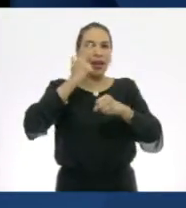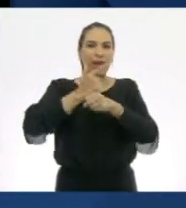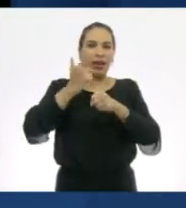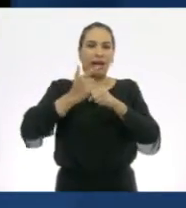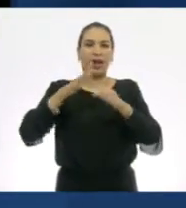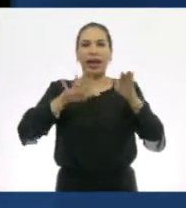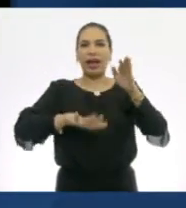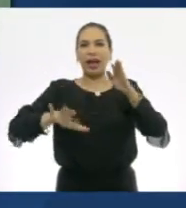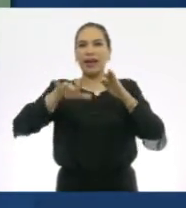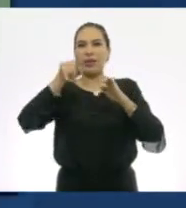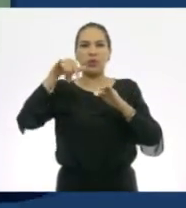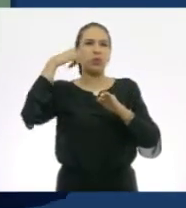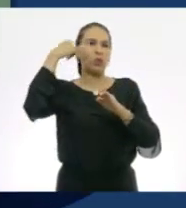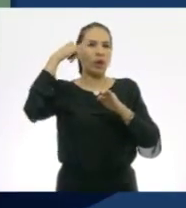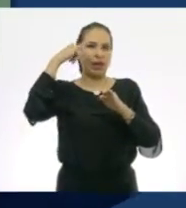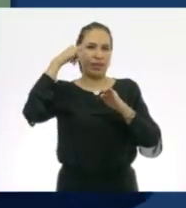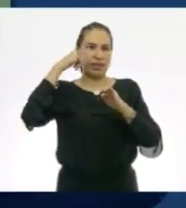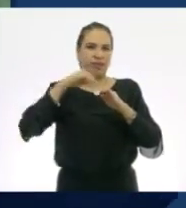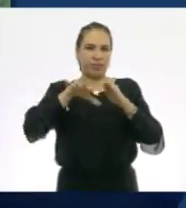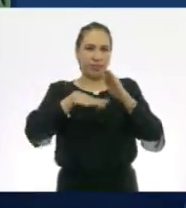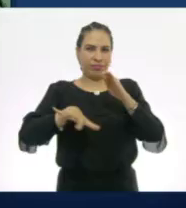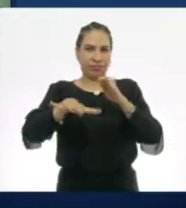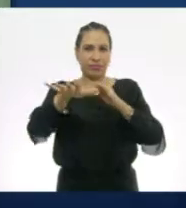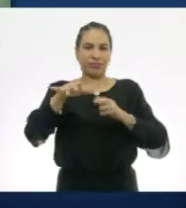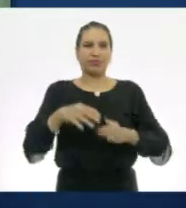en la península de Yucatán.